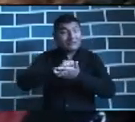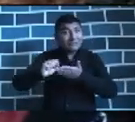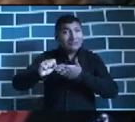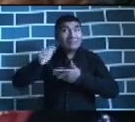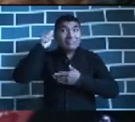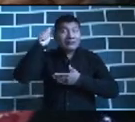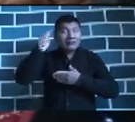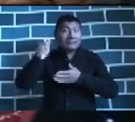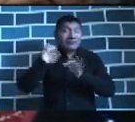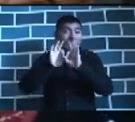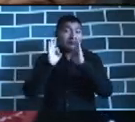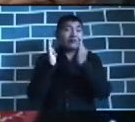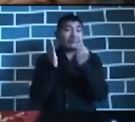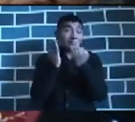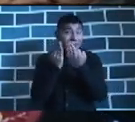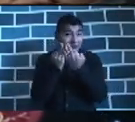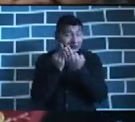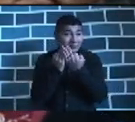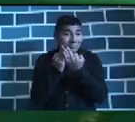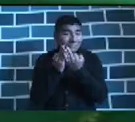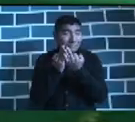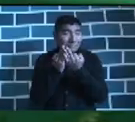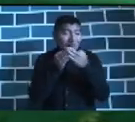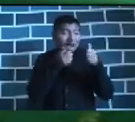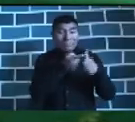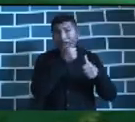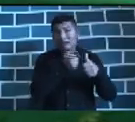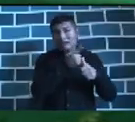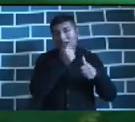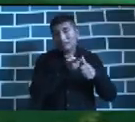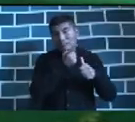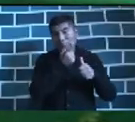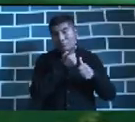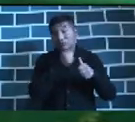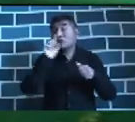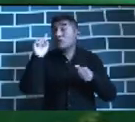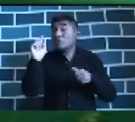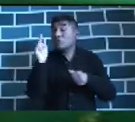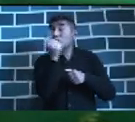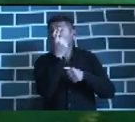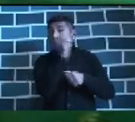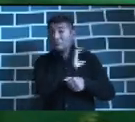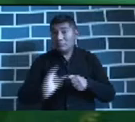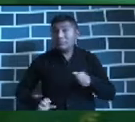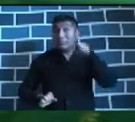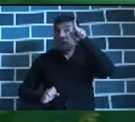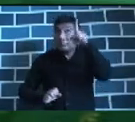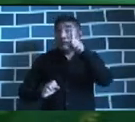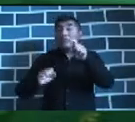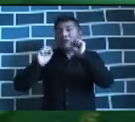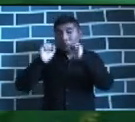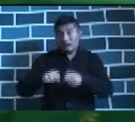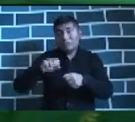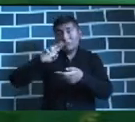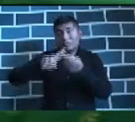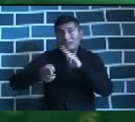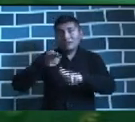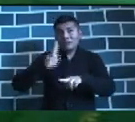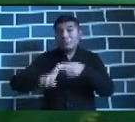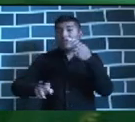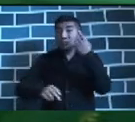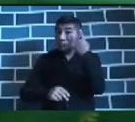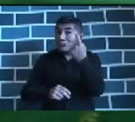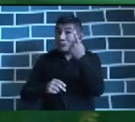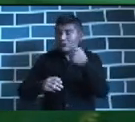como la misma familia puede ser lo primero sólo cristo puede ser lo primero